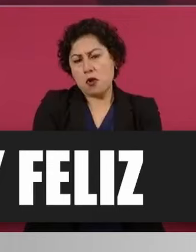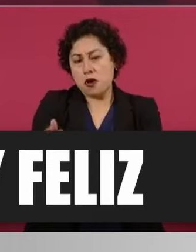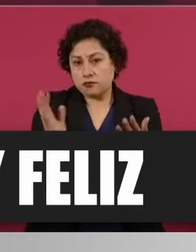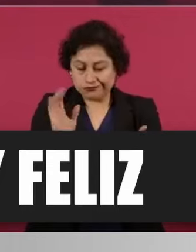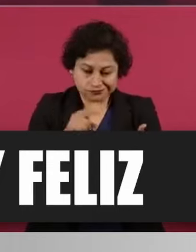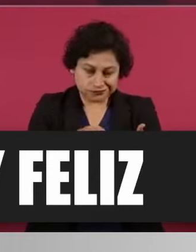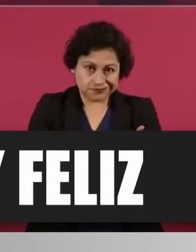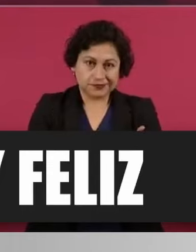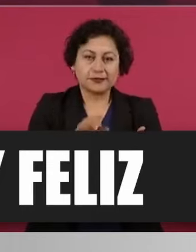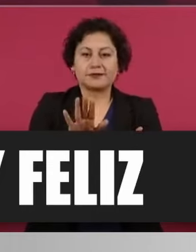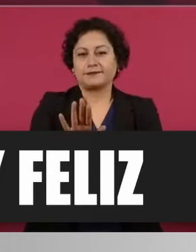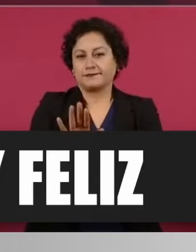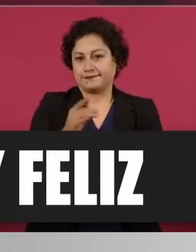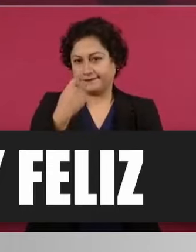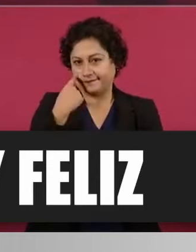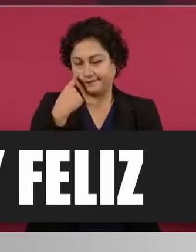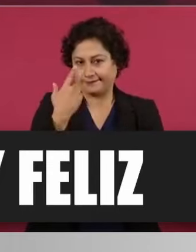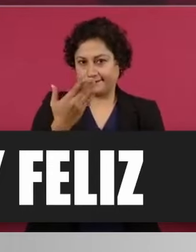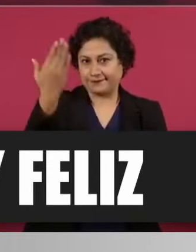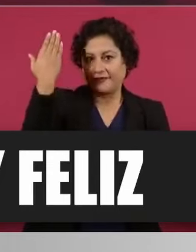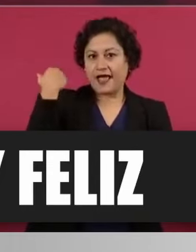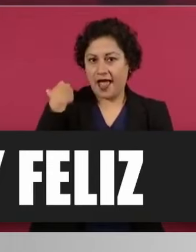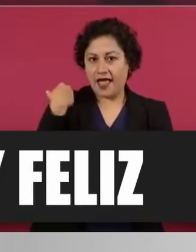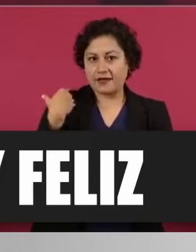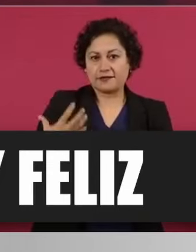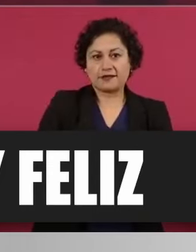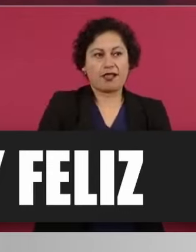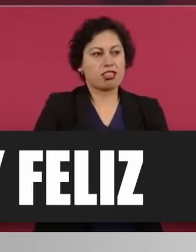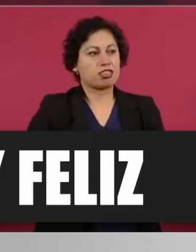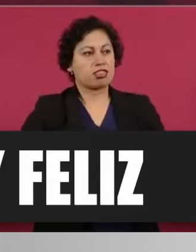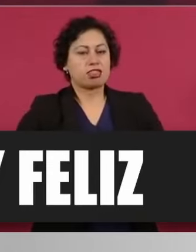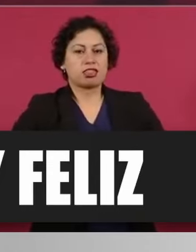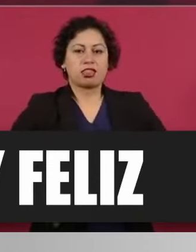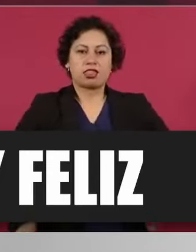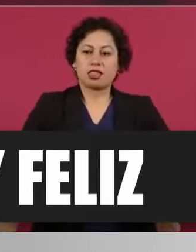cuando todo era lucro.